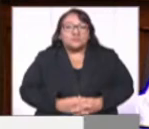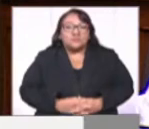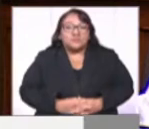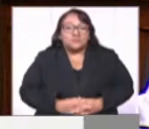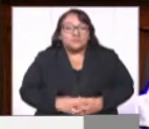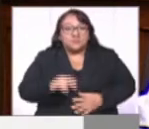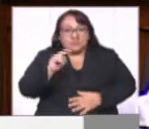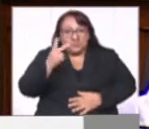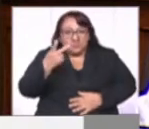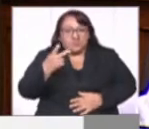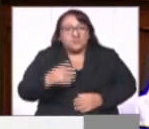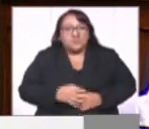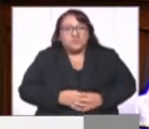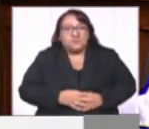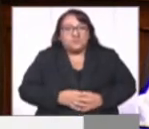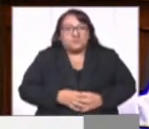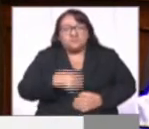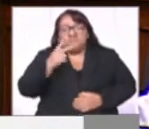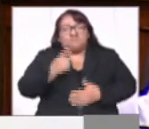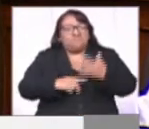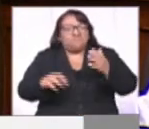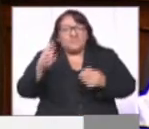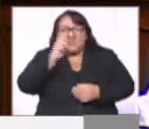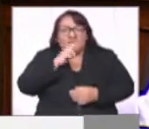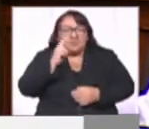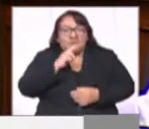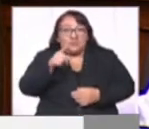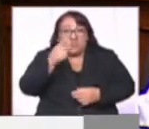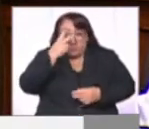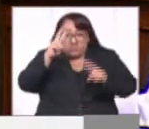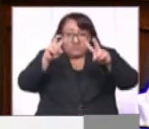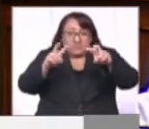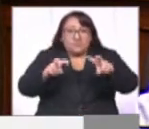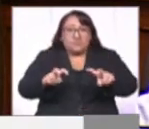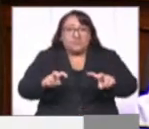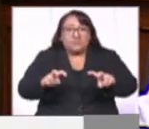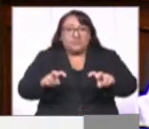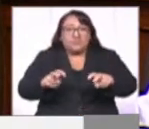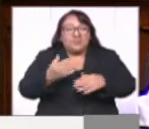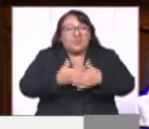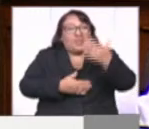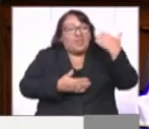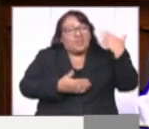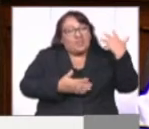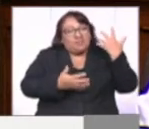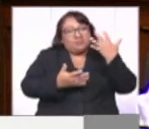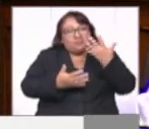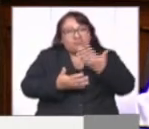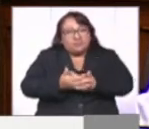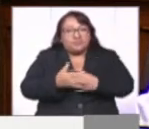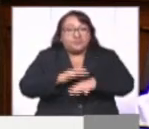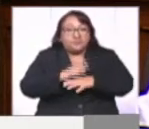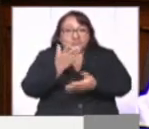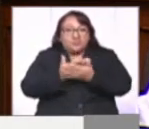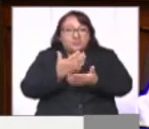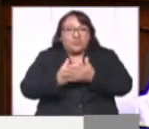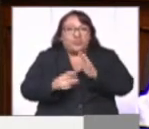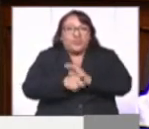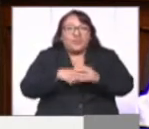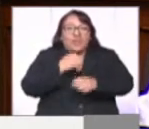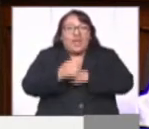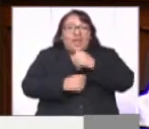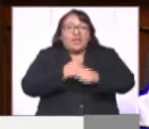Segundo, miren qué curioso. Revisen ustedes los antecedentes de esta propuesta legislativa. Desde el